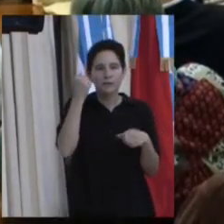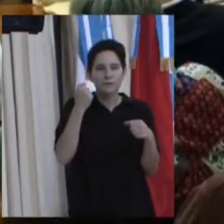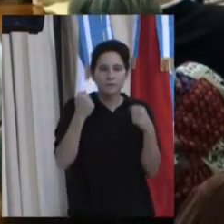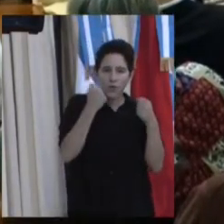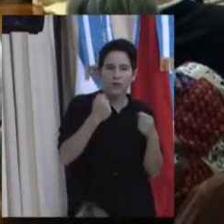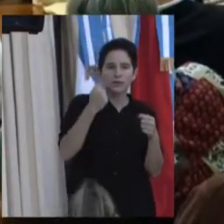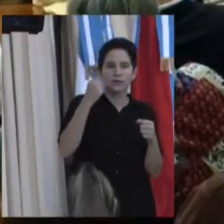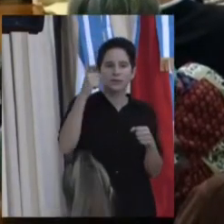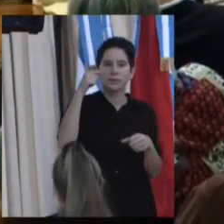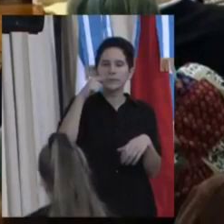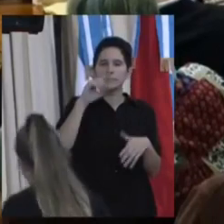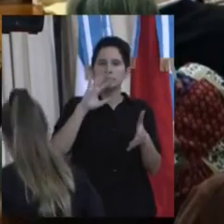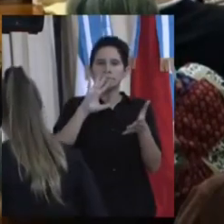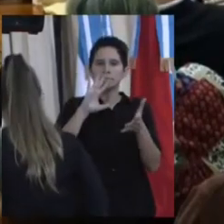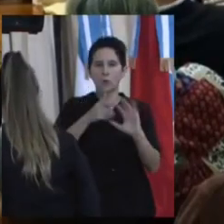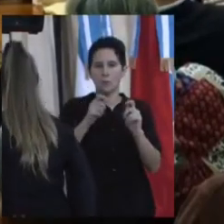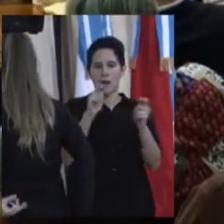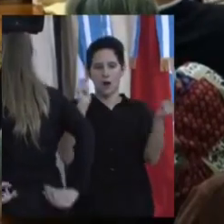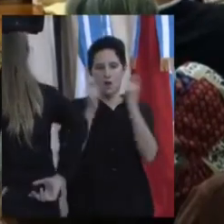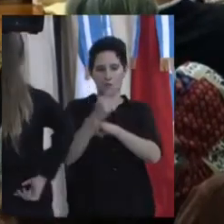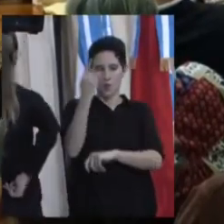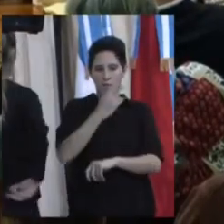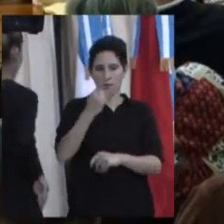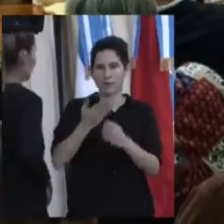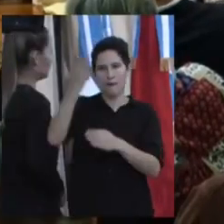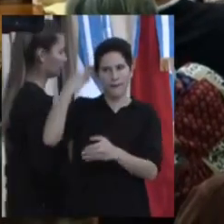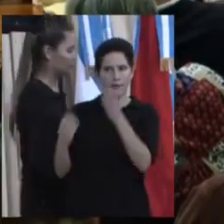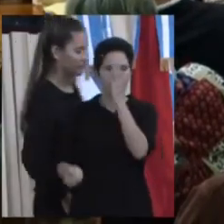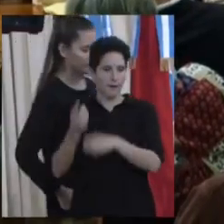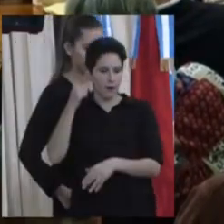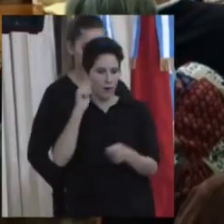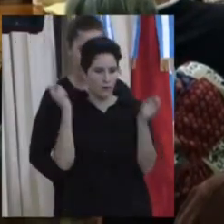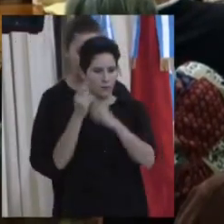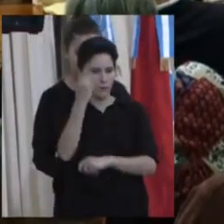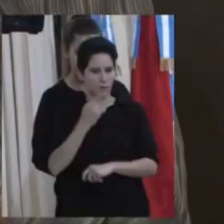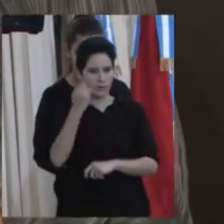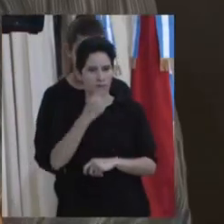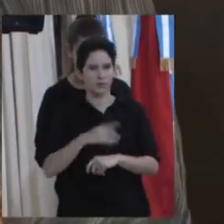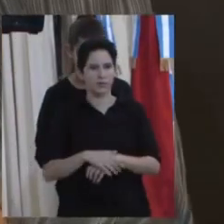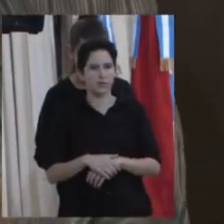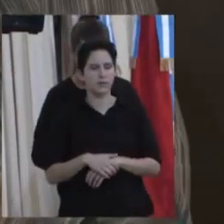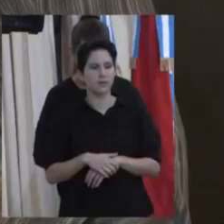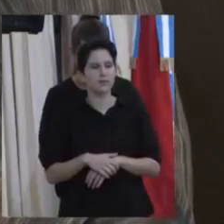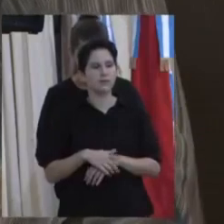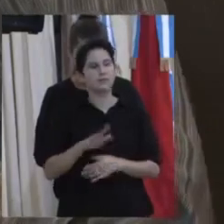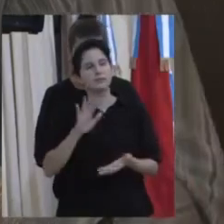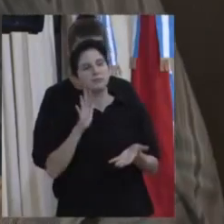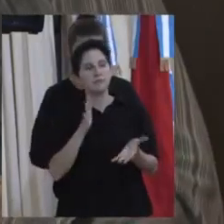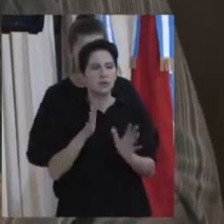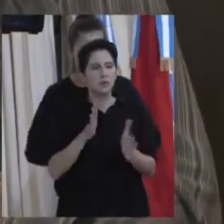fuerza que marca la reforma universitaria de Córdoba. Vamos a decir que hasta la